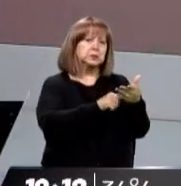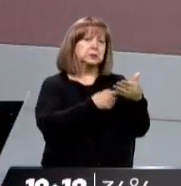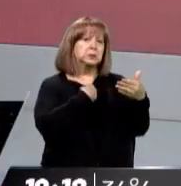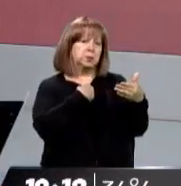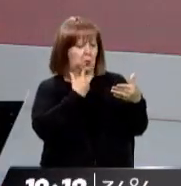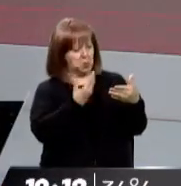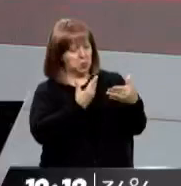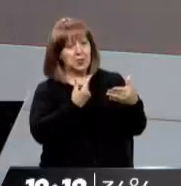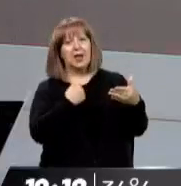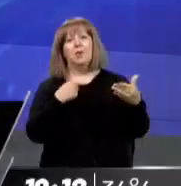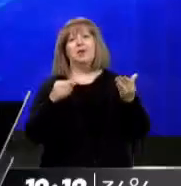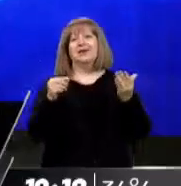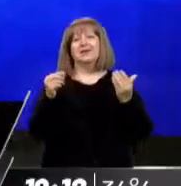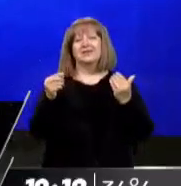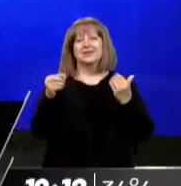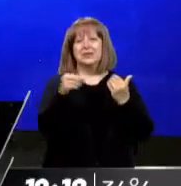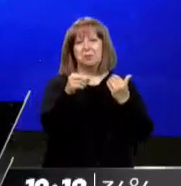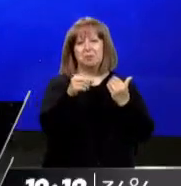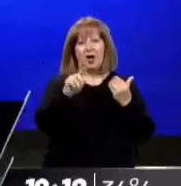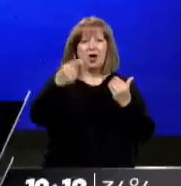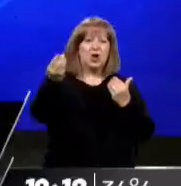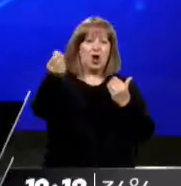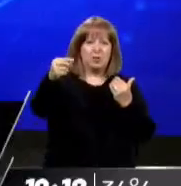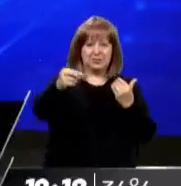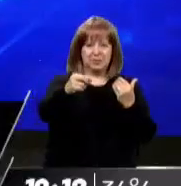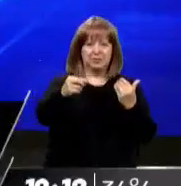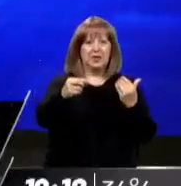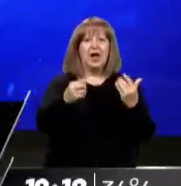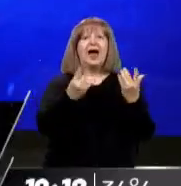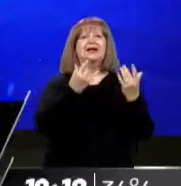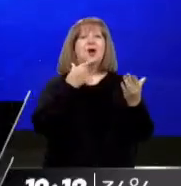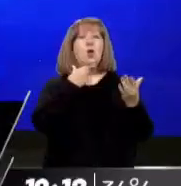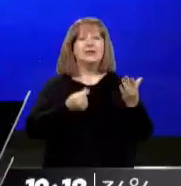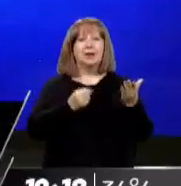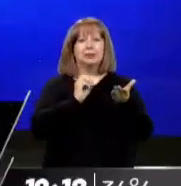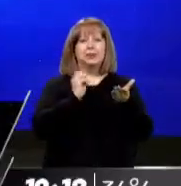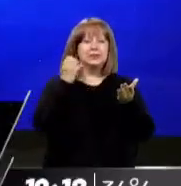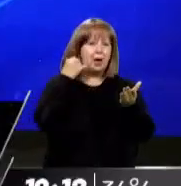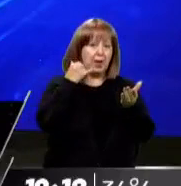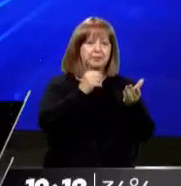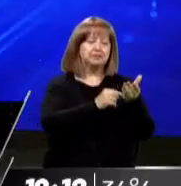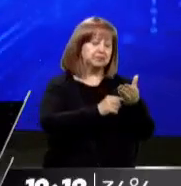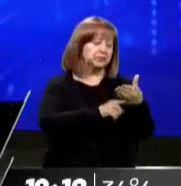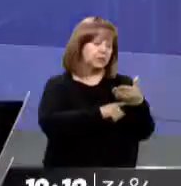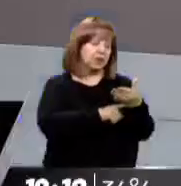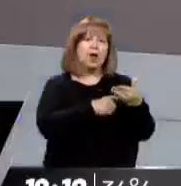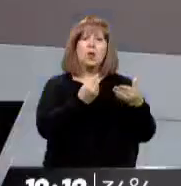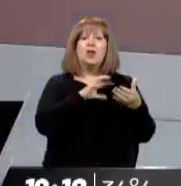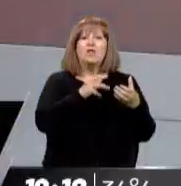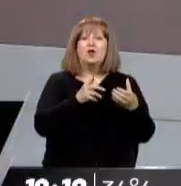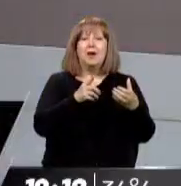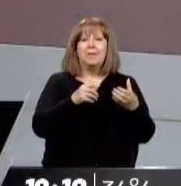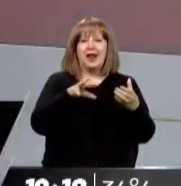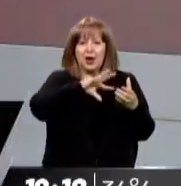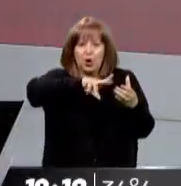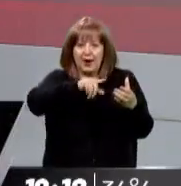sino que consiguen chips, abren Mercado Pago, o sea, abren en realidad WhatsApp. Y empiezan a llamar, ¿no? Entonces, ¿cuál es la modalidad? Y